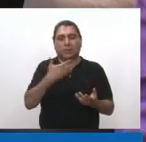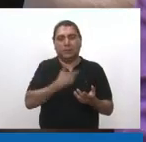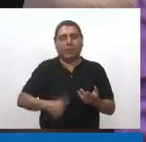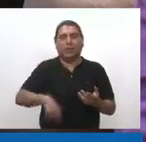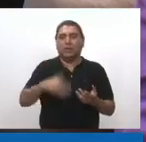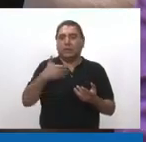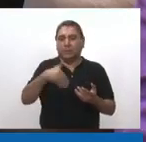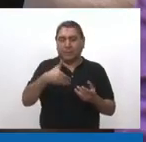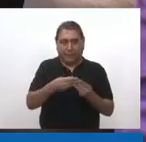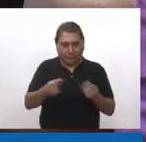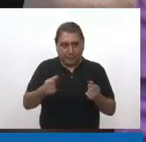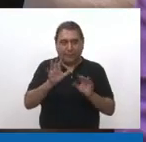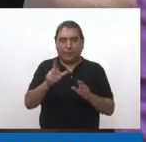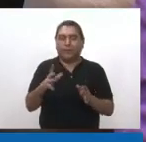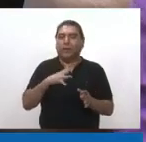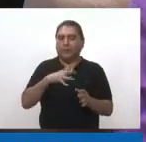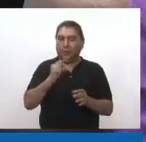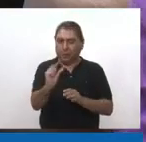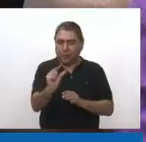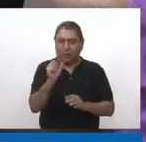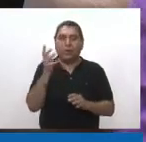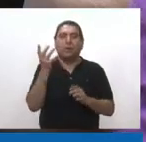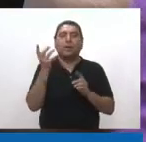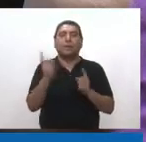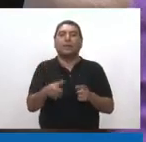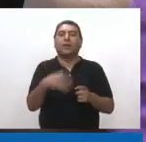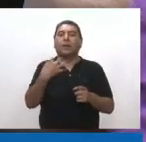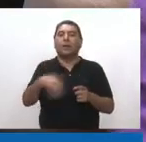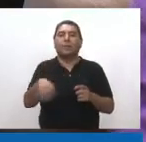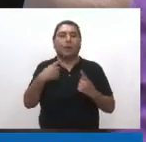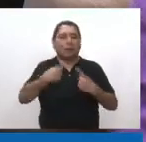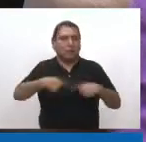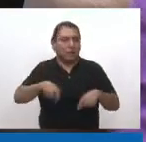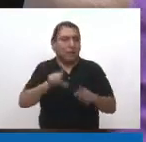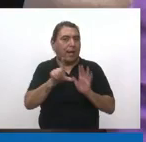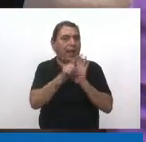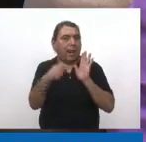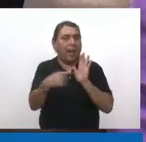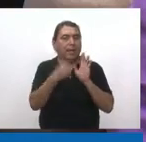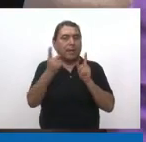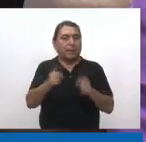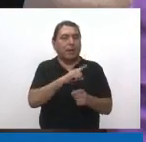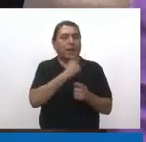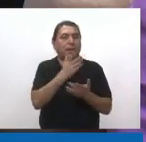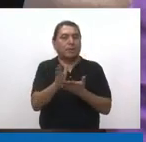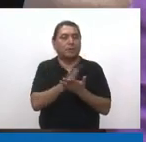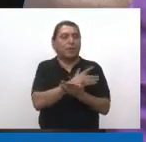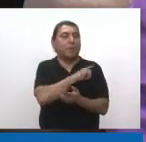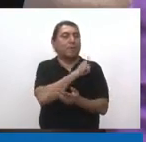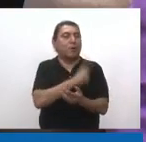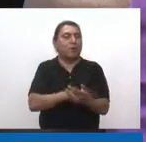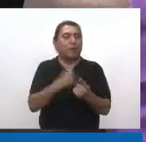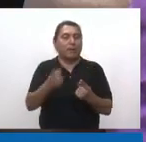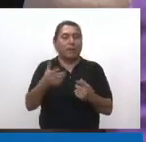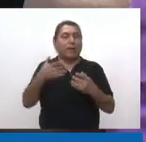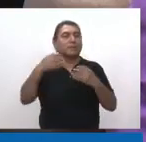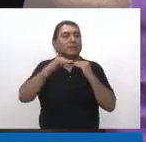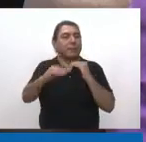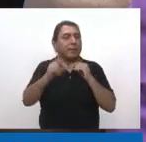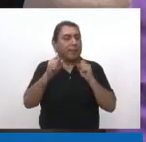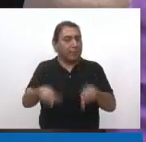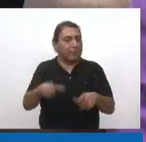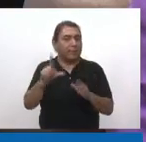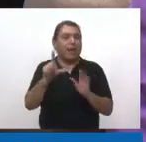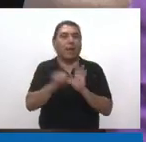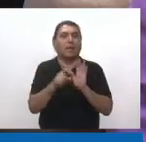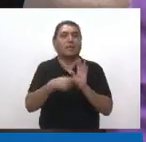pero tenemos que hacer valer el imperio de la ley, la dispersión de poder y la estabilidad de la ley. Cada vez